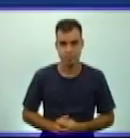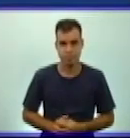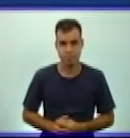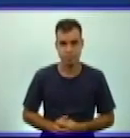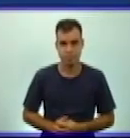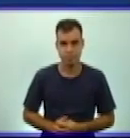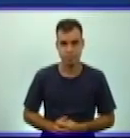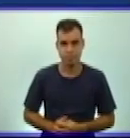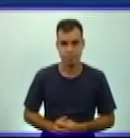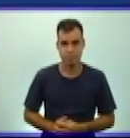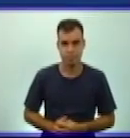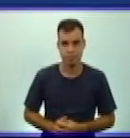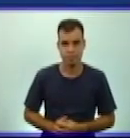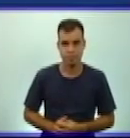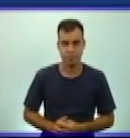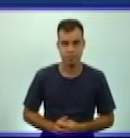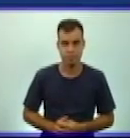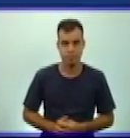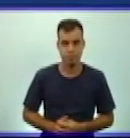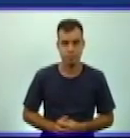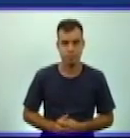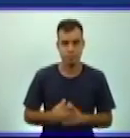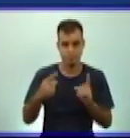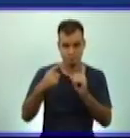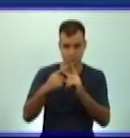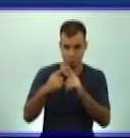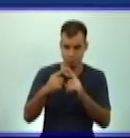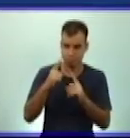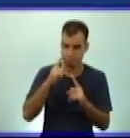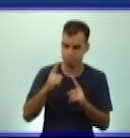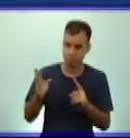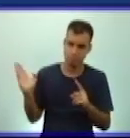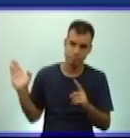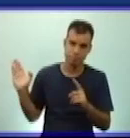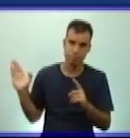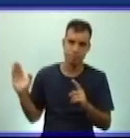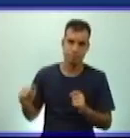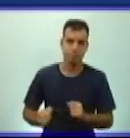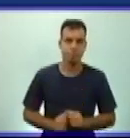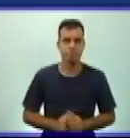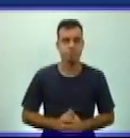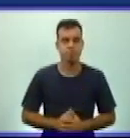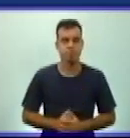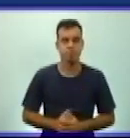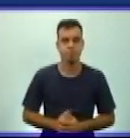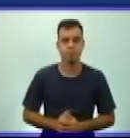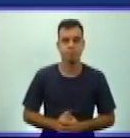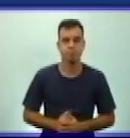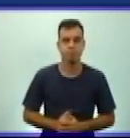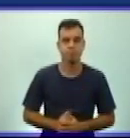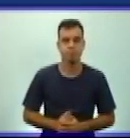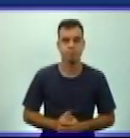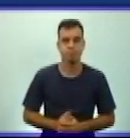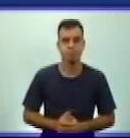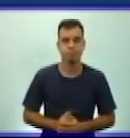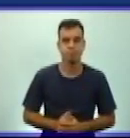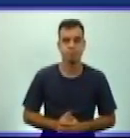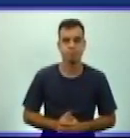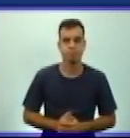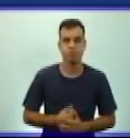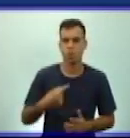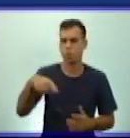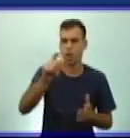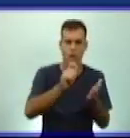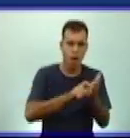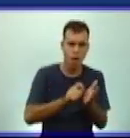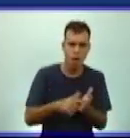Primero vamos a diferenciar el movimiento de rotación del movimiento de traslación. No es necesario que ustedes